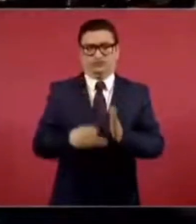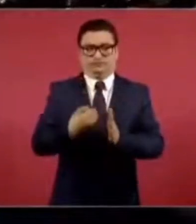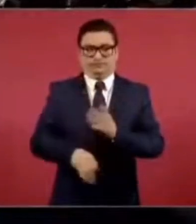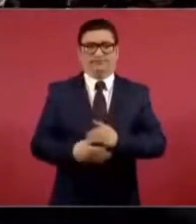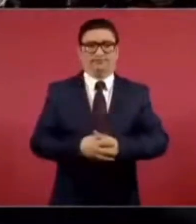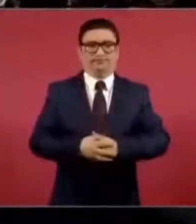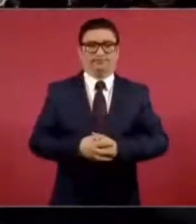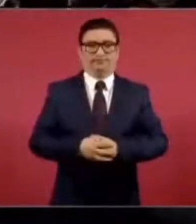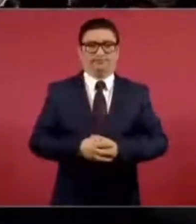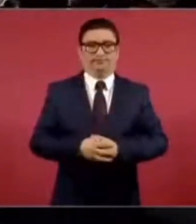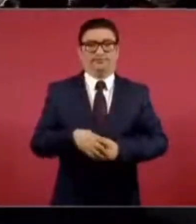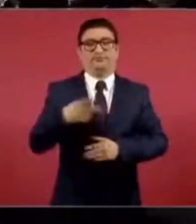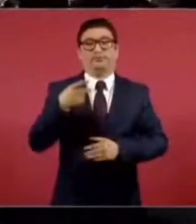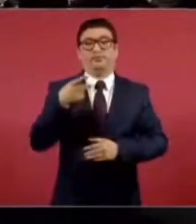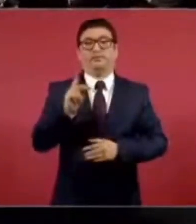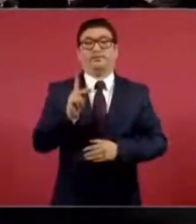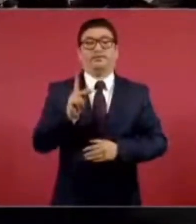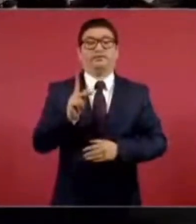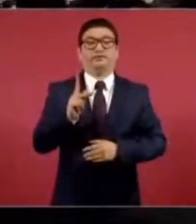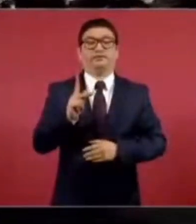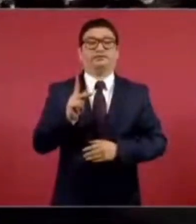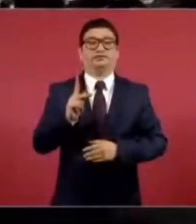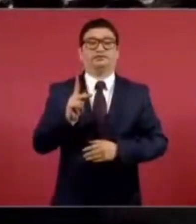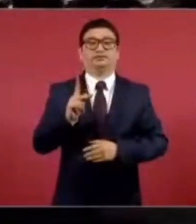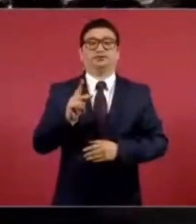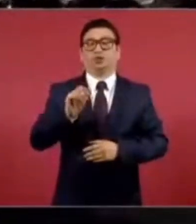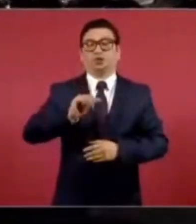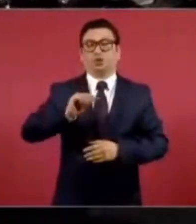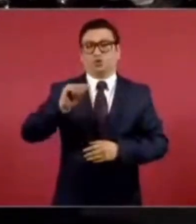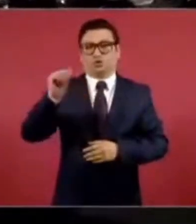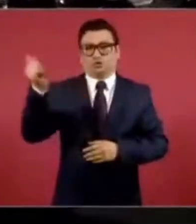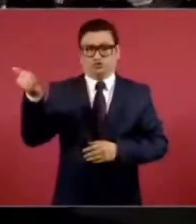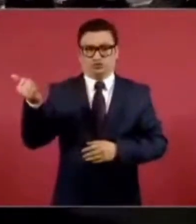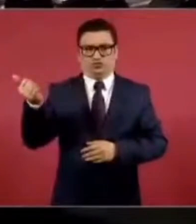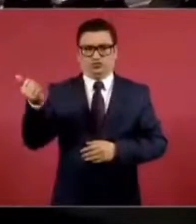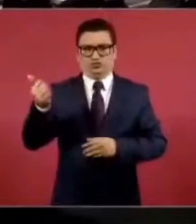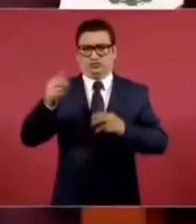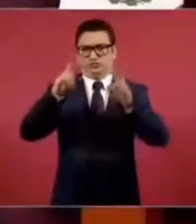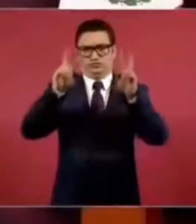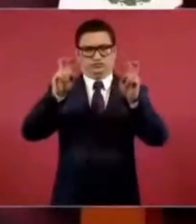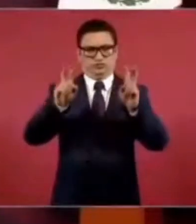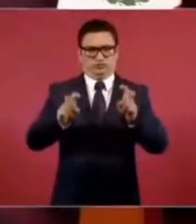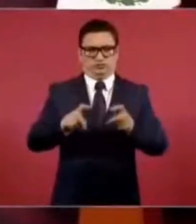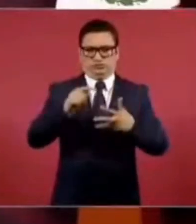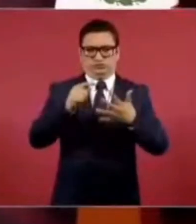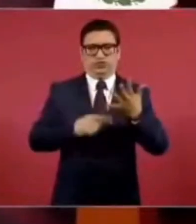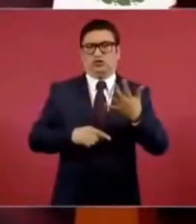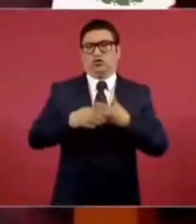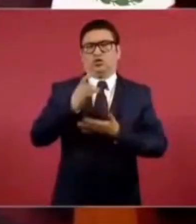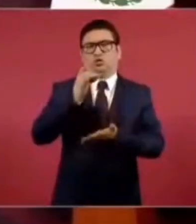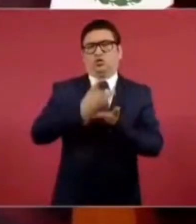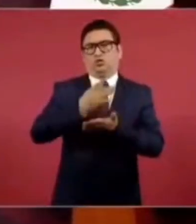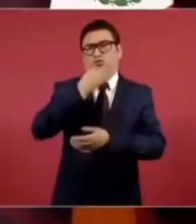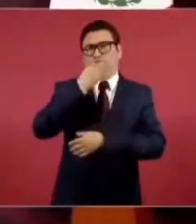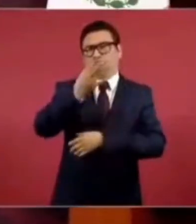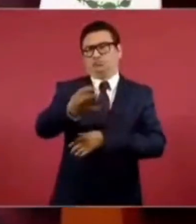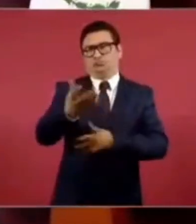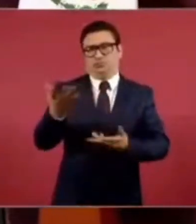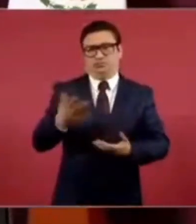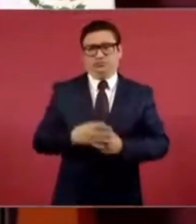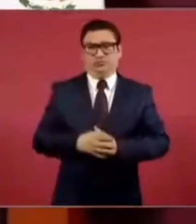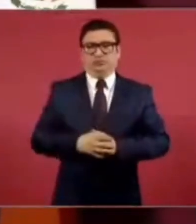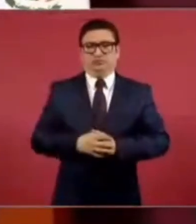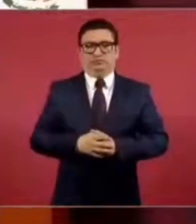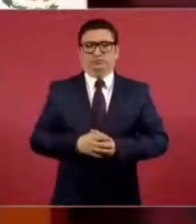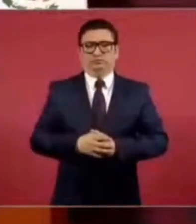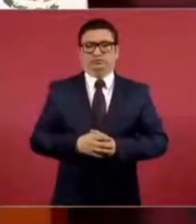pendiente pero en lo demás baste decirles que es